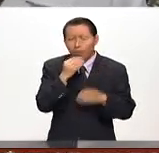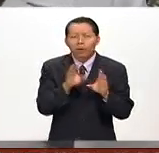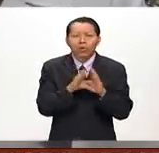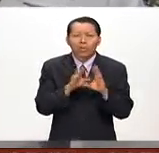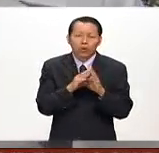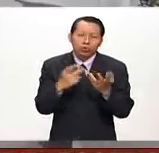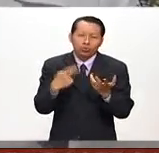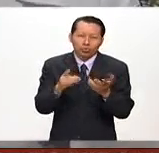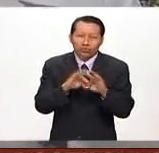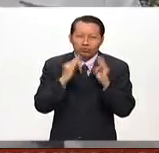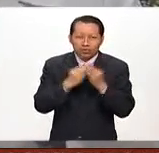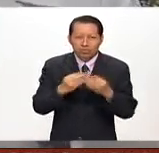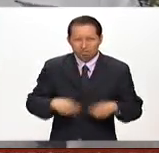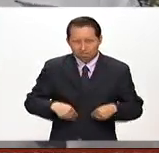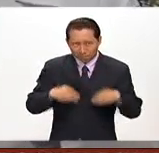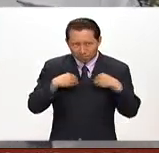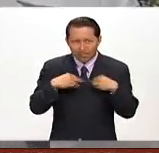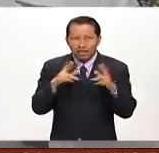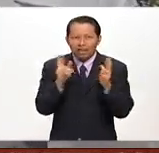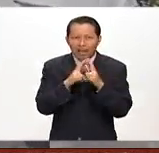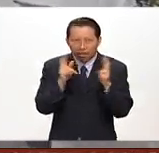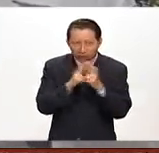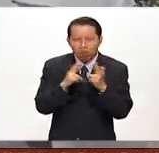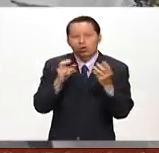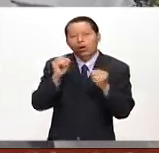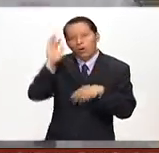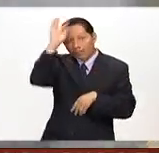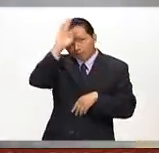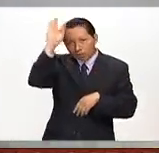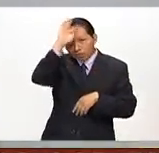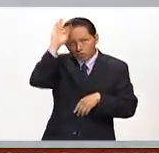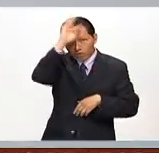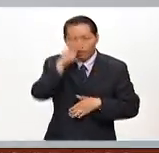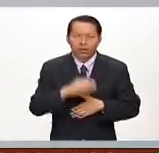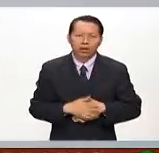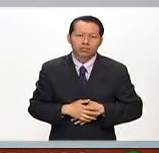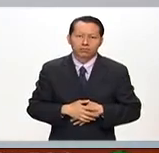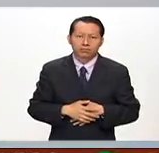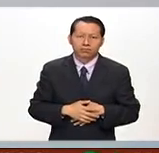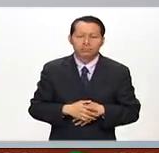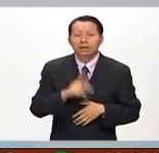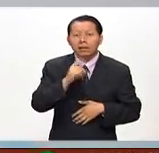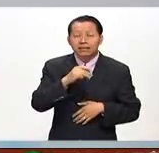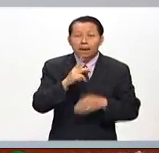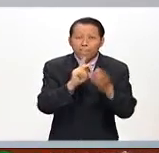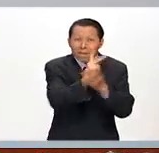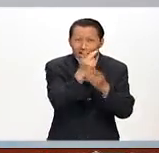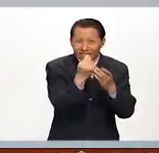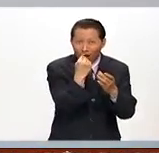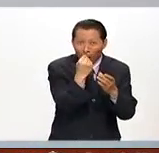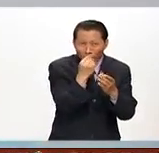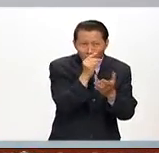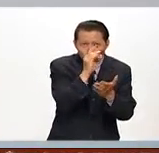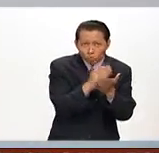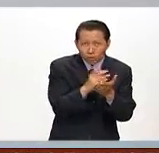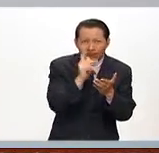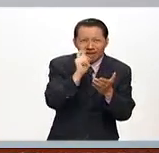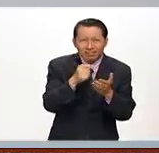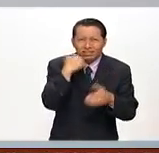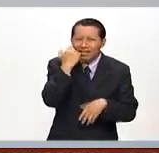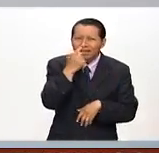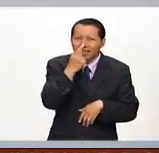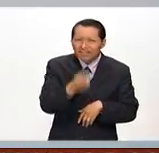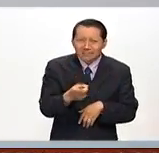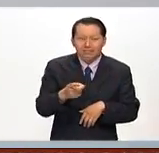a su estilo de vida, su religión, por principios filosóficos. Ser vegetariano significa no consumir